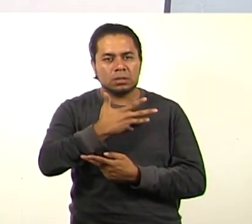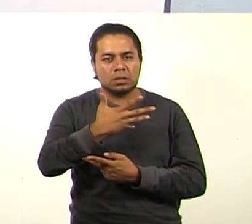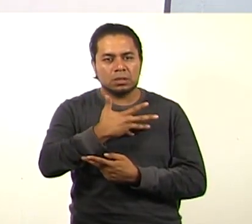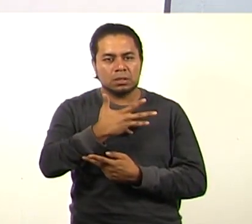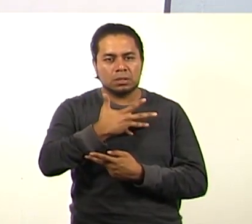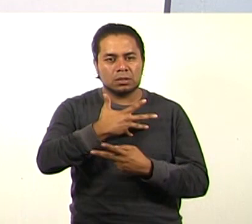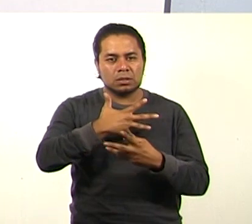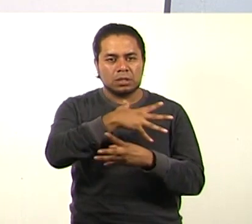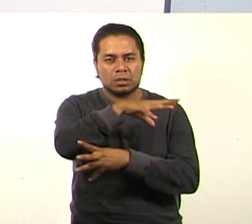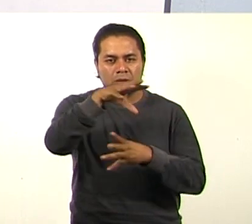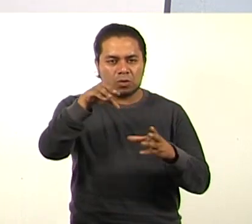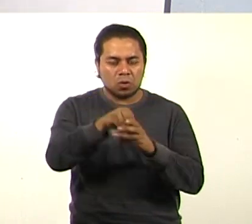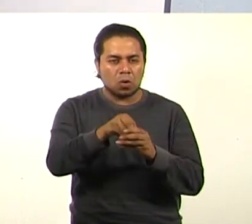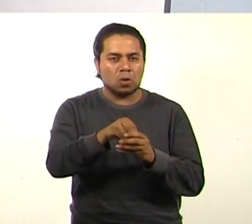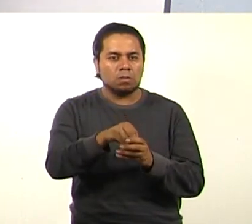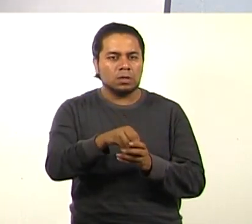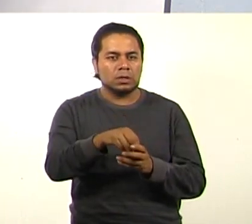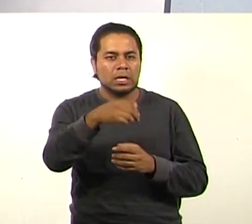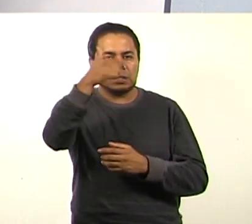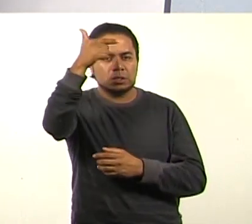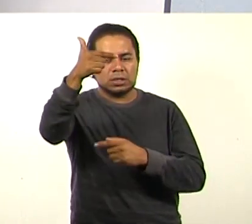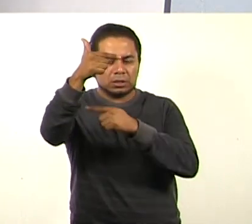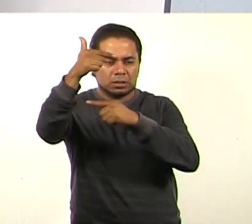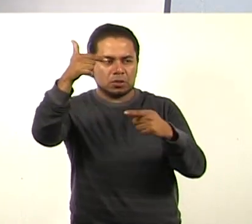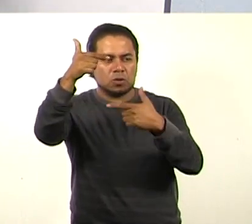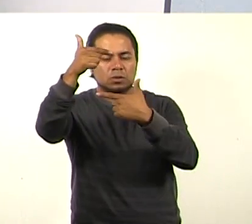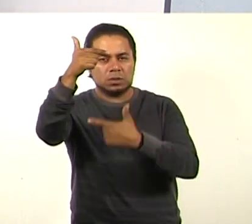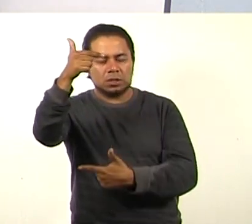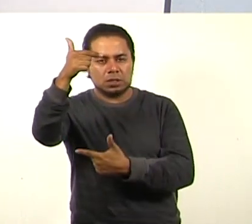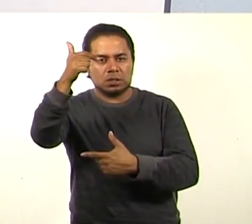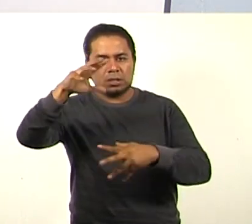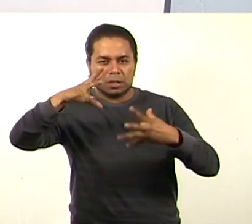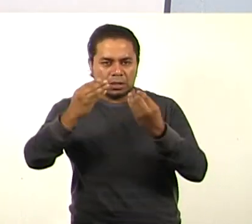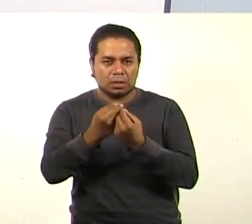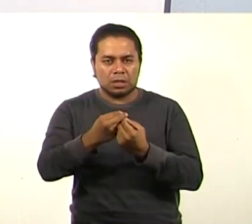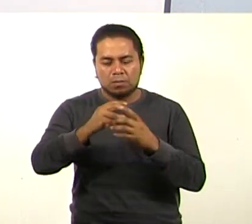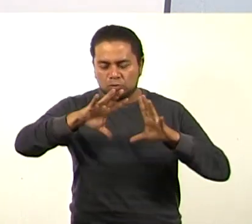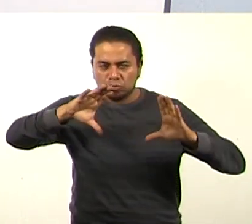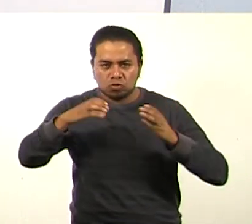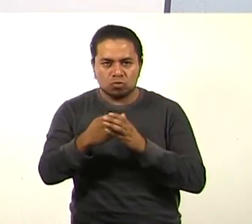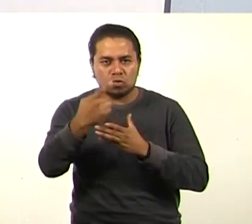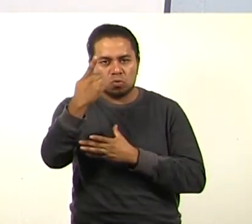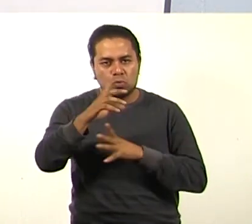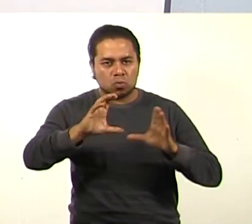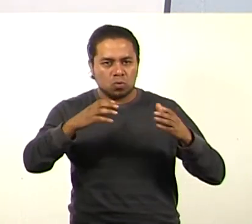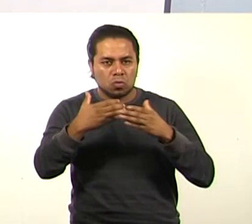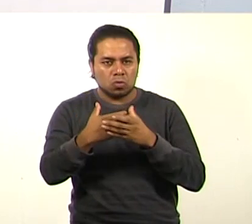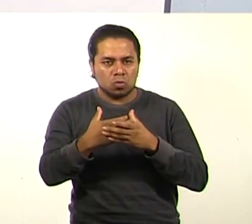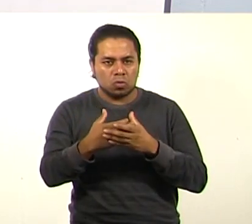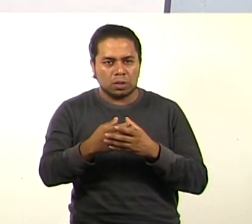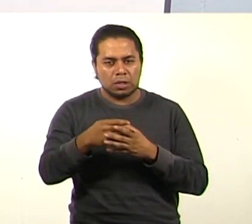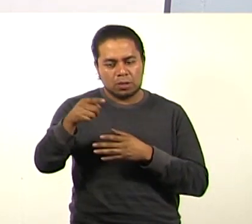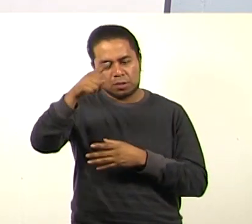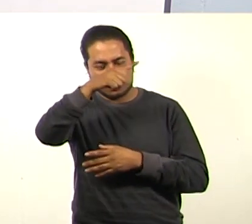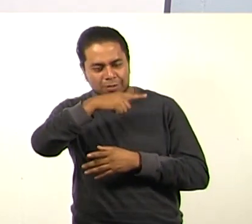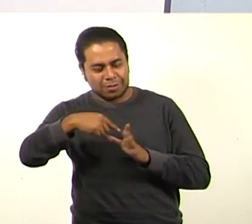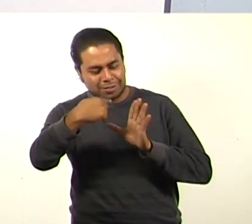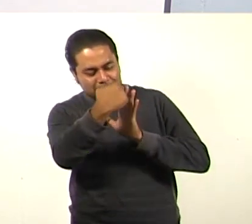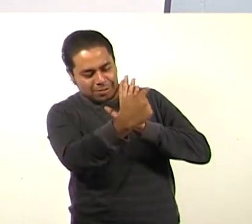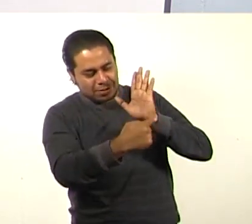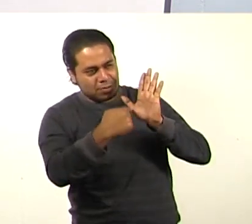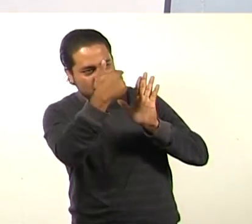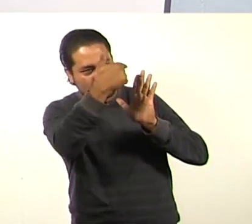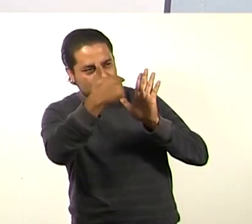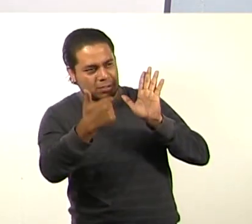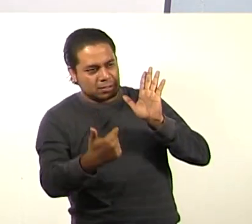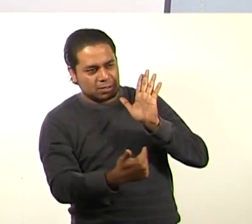unidad completa. Es decir, 7 séptimos forman una unidad. Es decir, todo este círculo relleno de